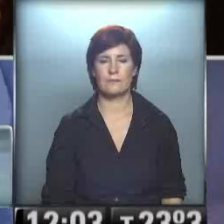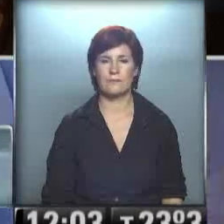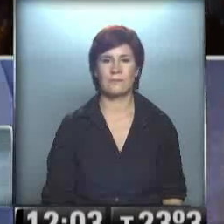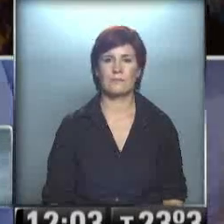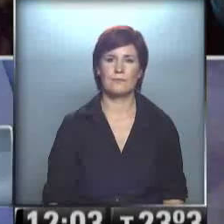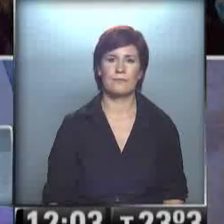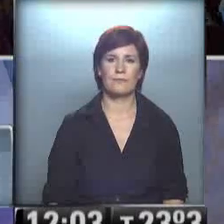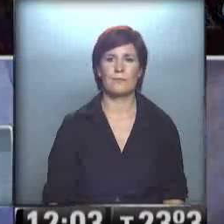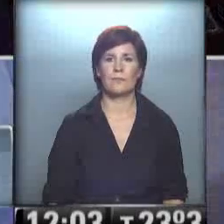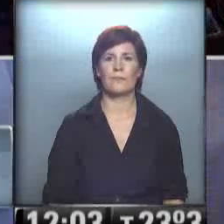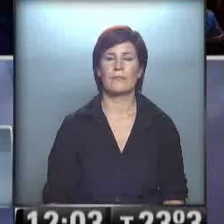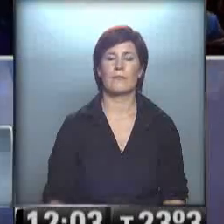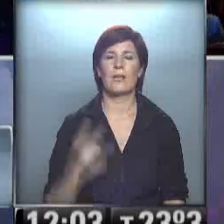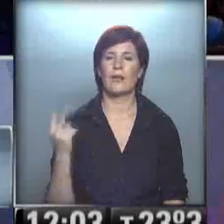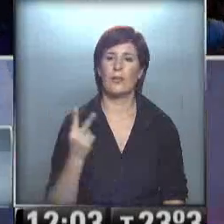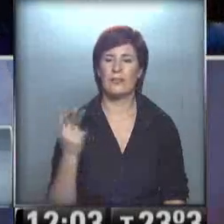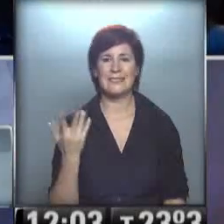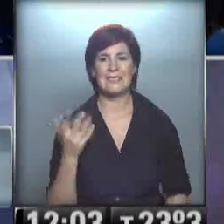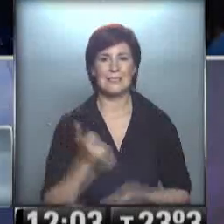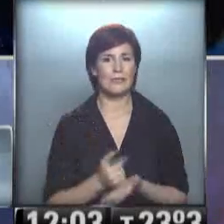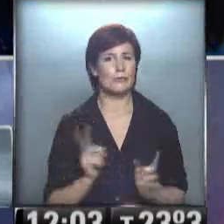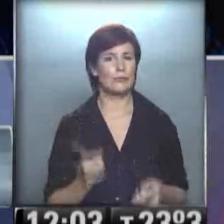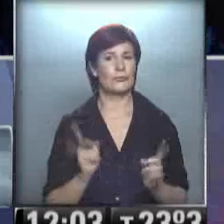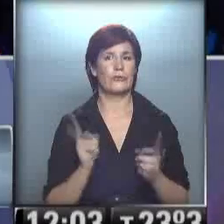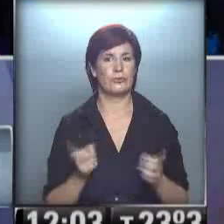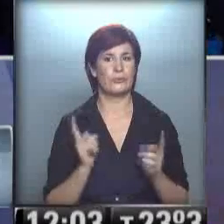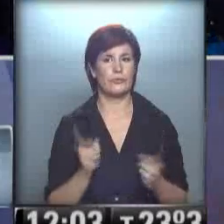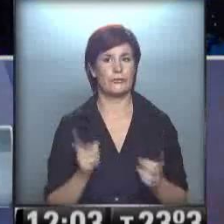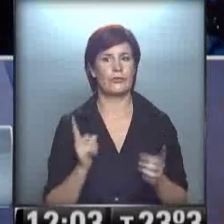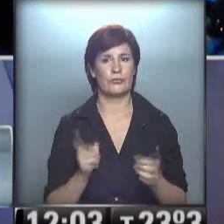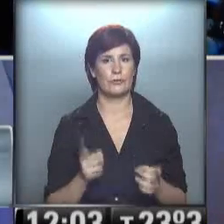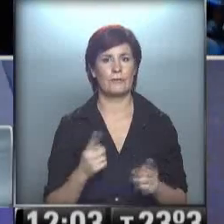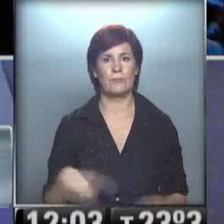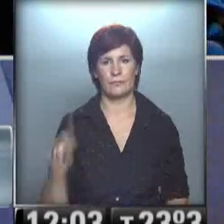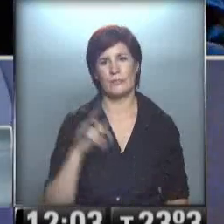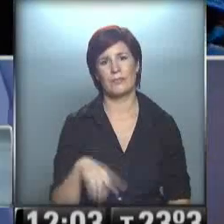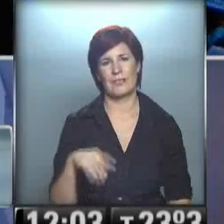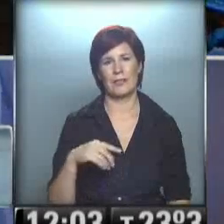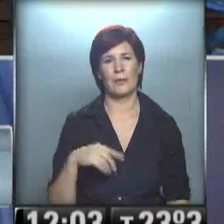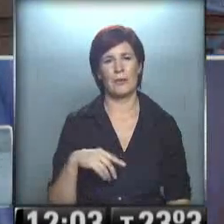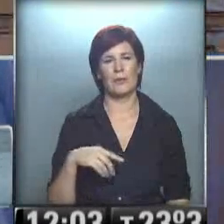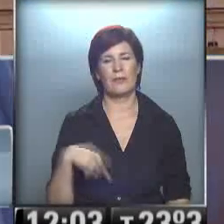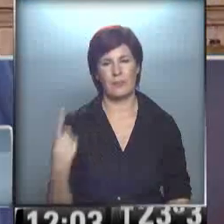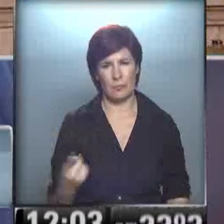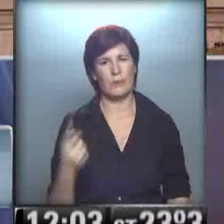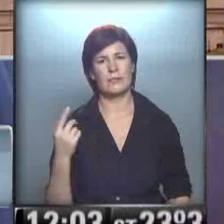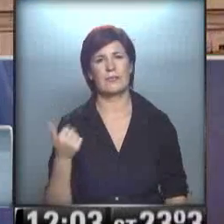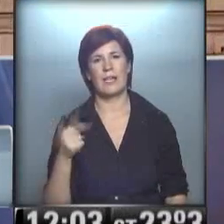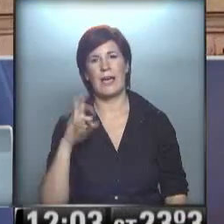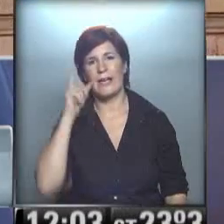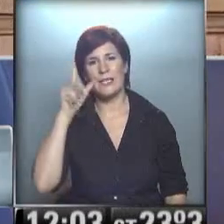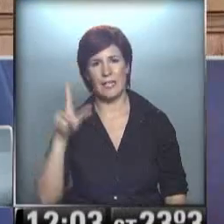Alejandro, Agustina, muchos no me han podido mover. La verdad es que ustedes, ya le vamos a poner en compromiso a Ariel Lima en un rato nada